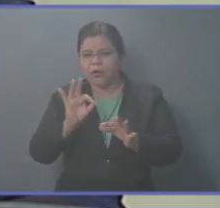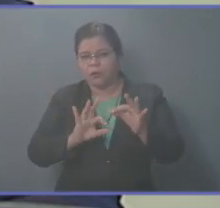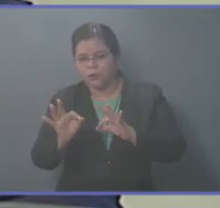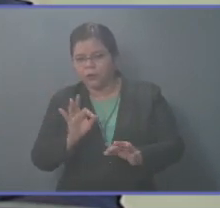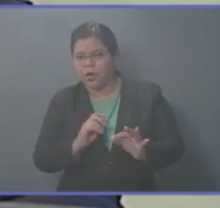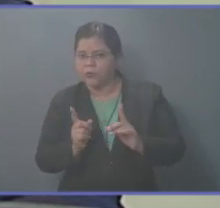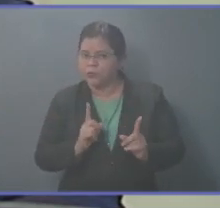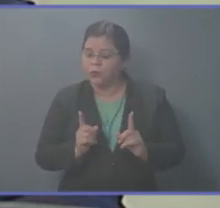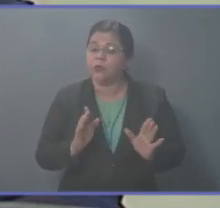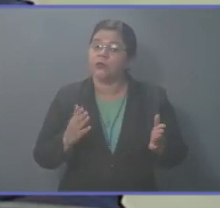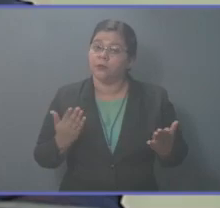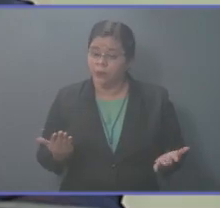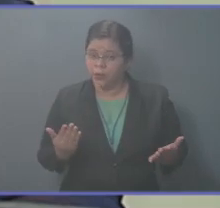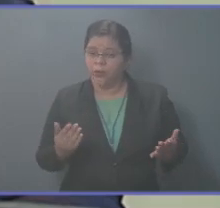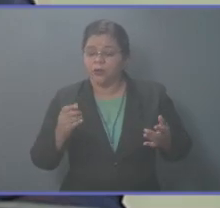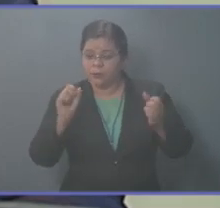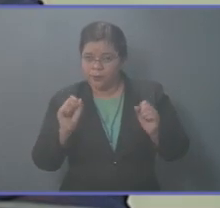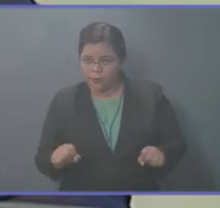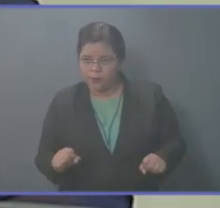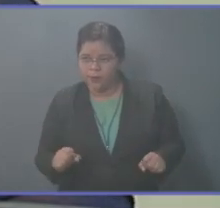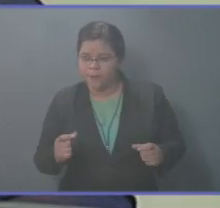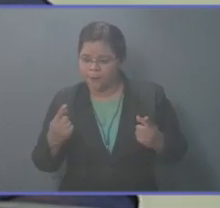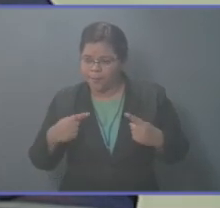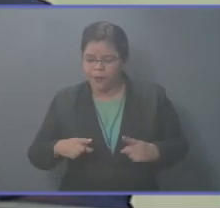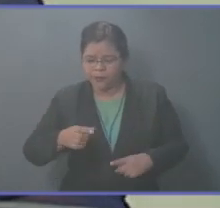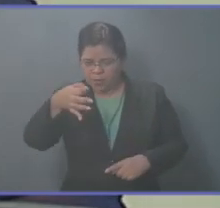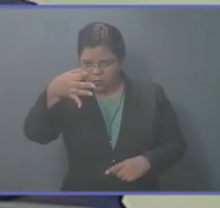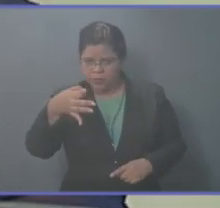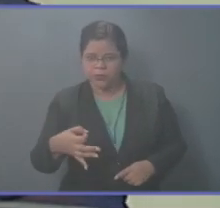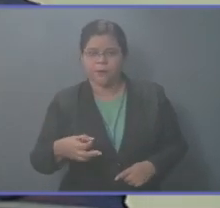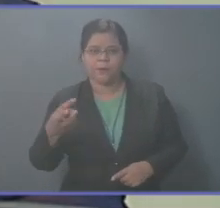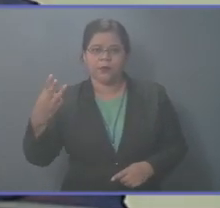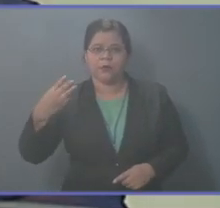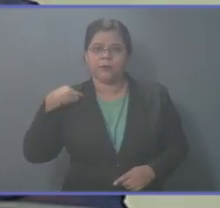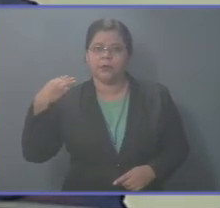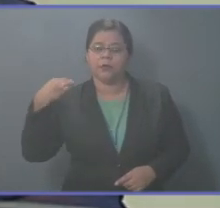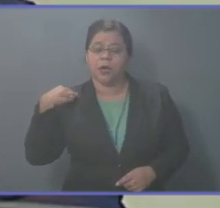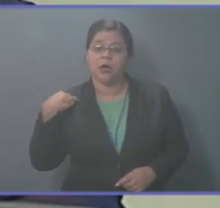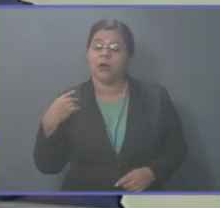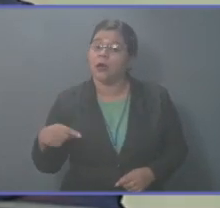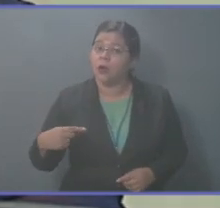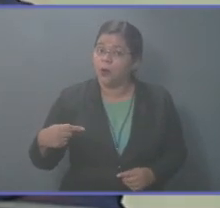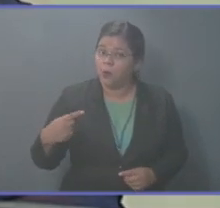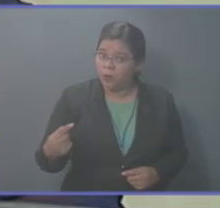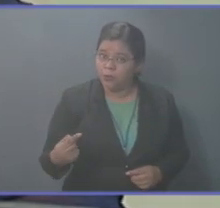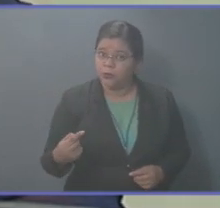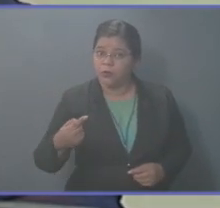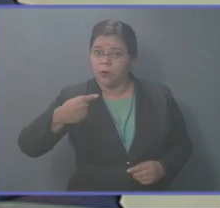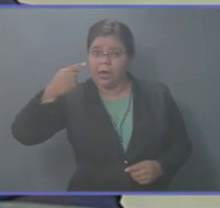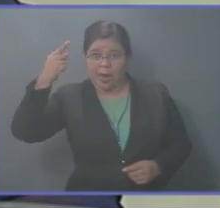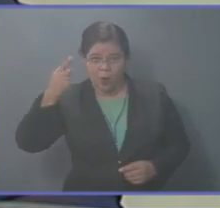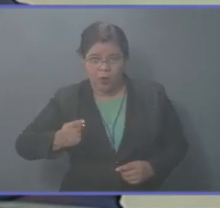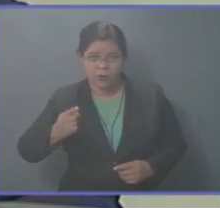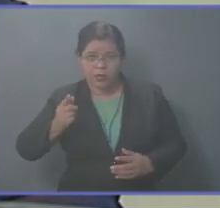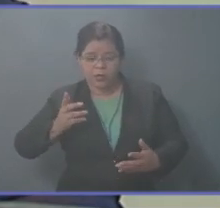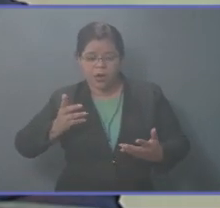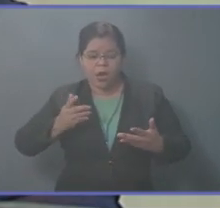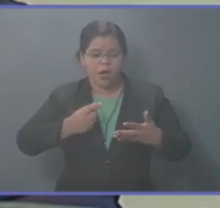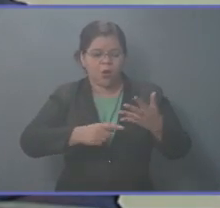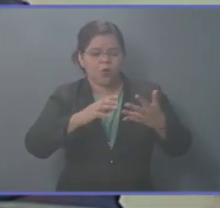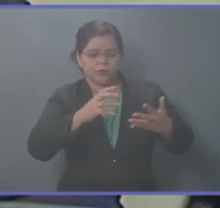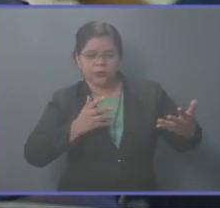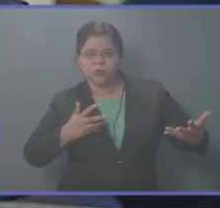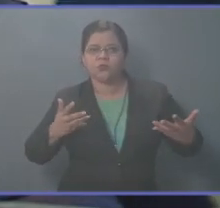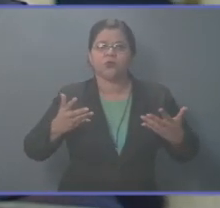con el propósito de mantener la disciplina militar siempre y cuando tales mandatos sean acordes a la